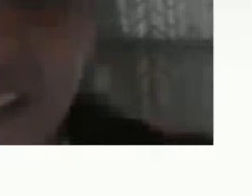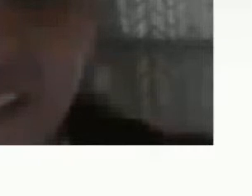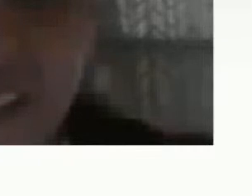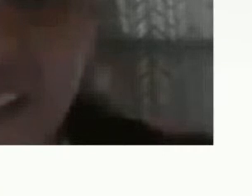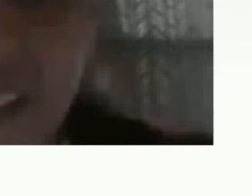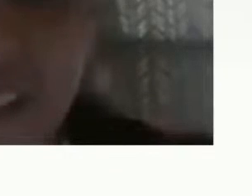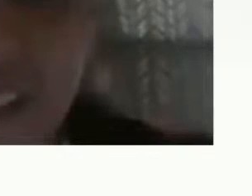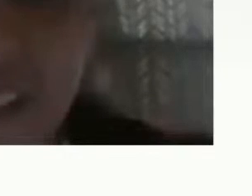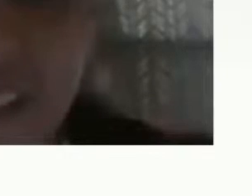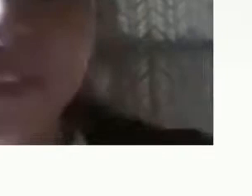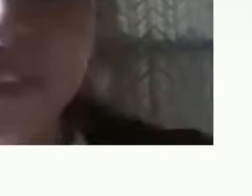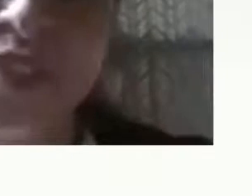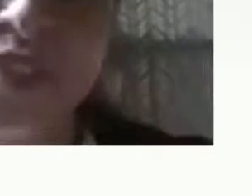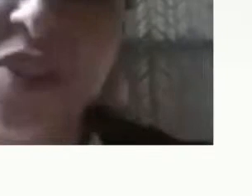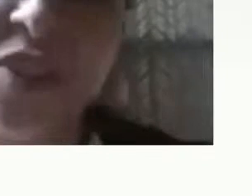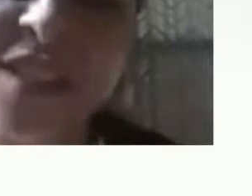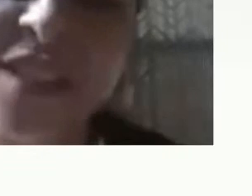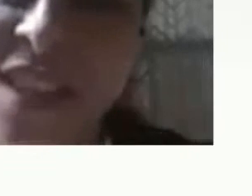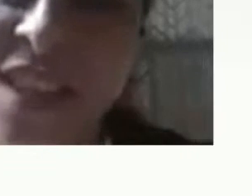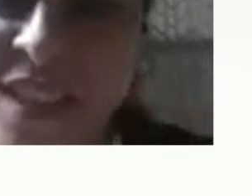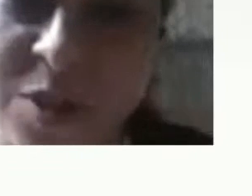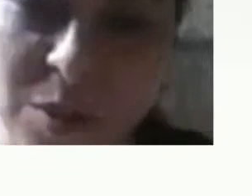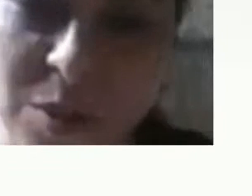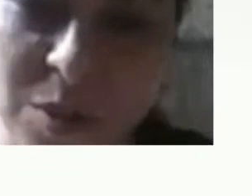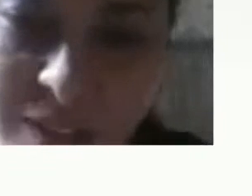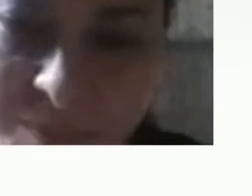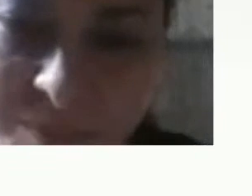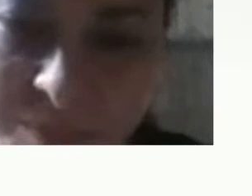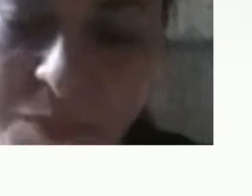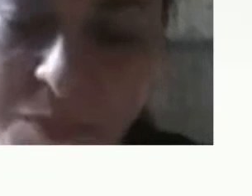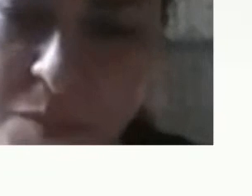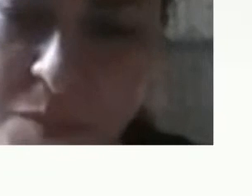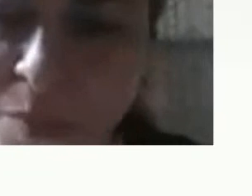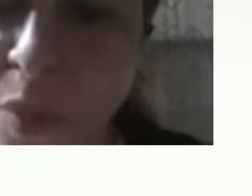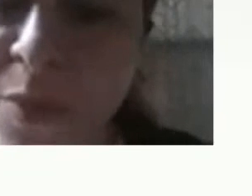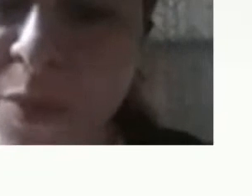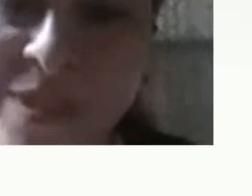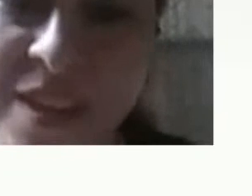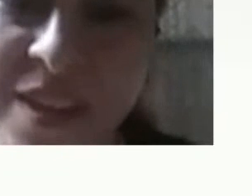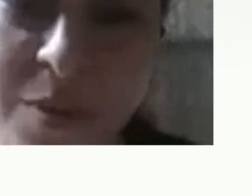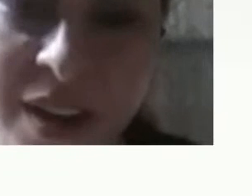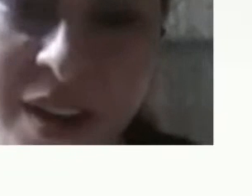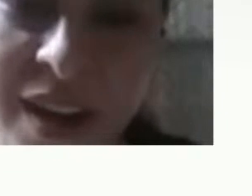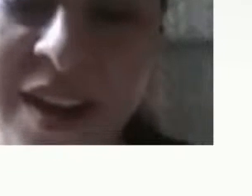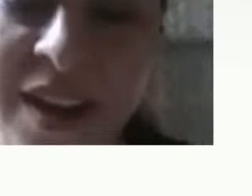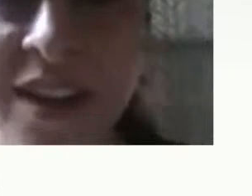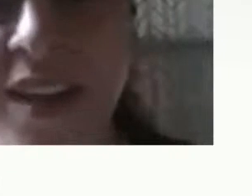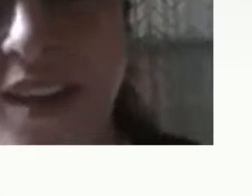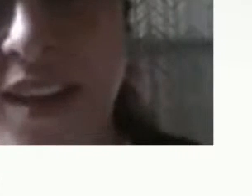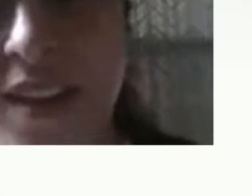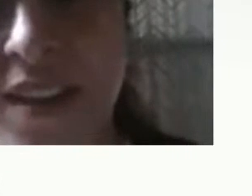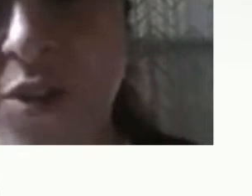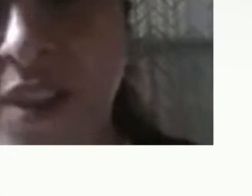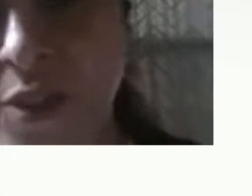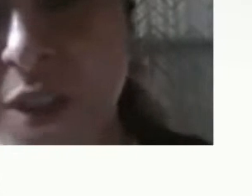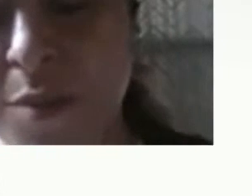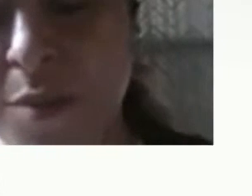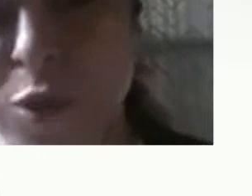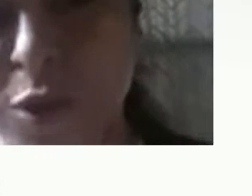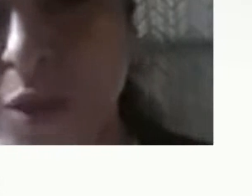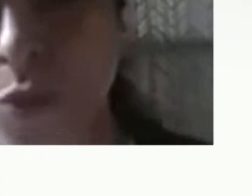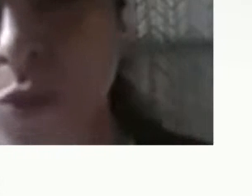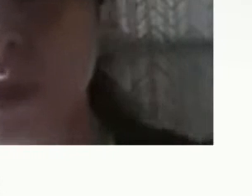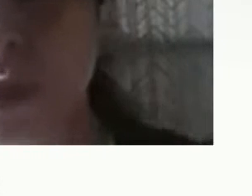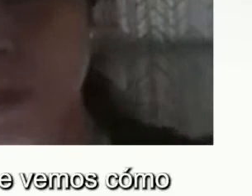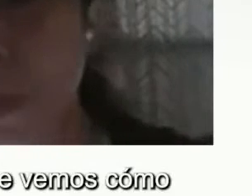Mi nombre es Natalia Galindo, yo soy licenciada en Gestión Cultural por la Universidad de Guadalajara. Soy directora del